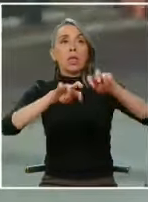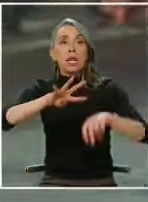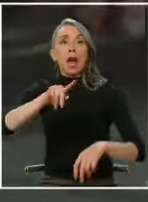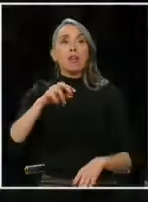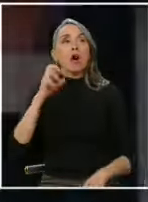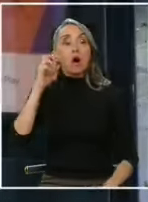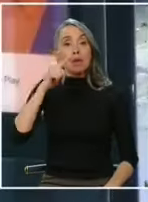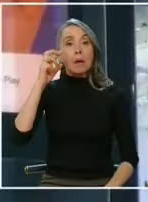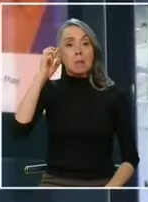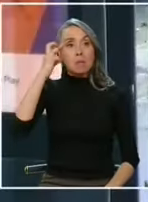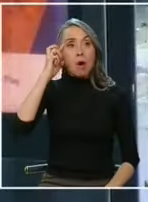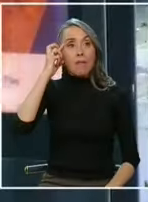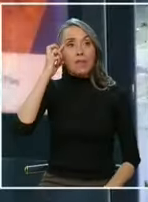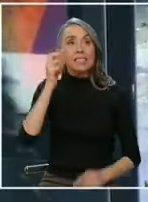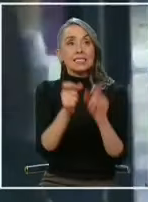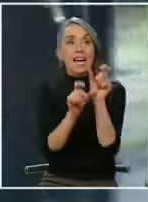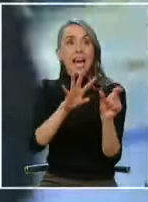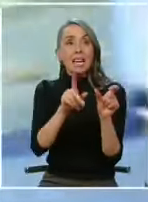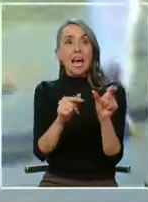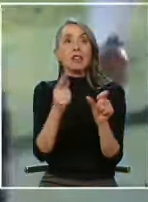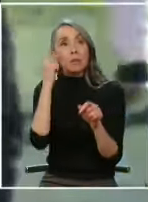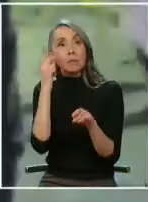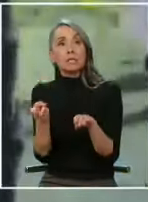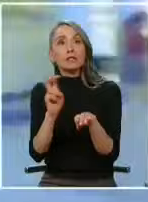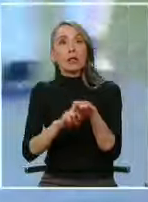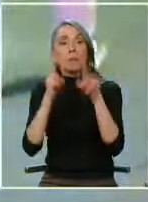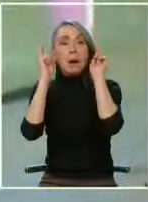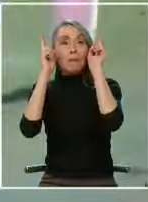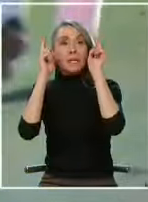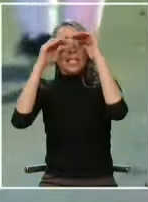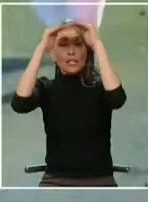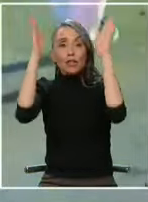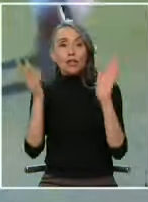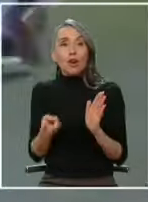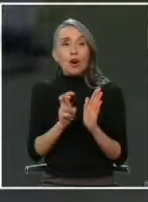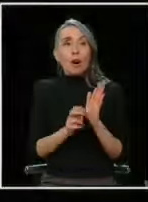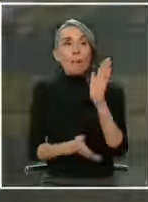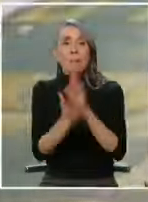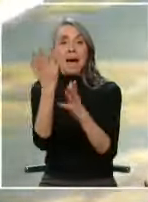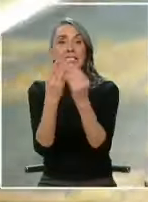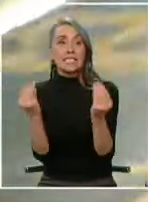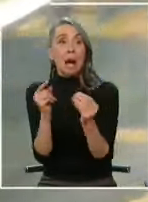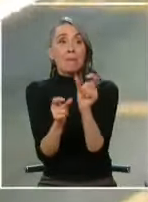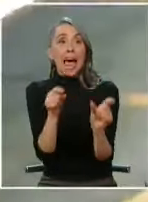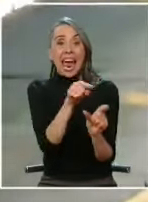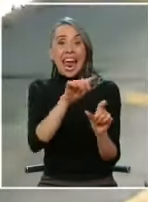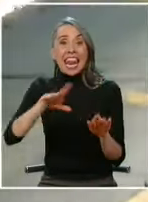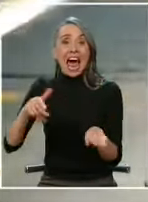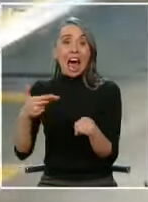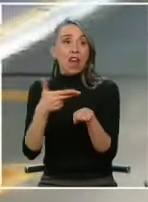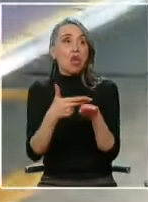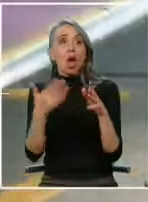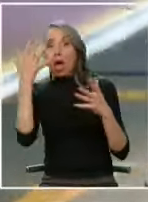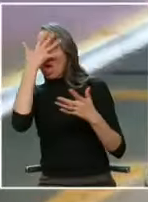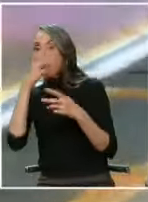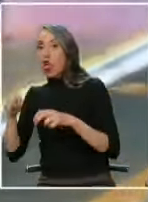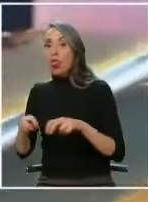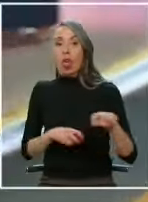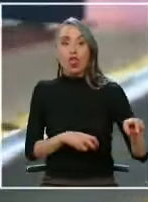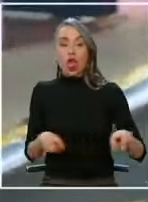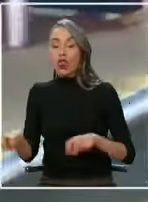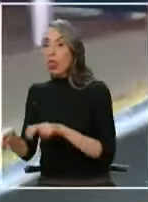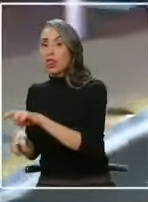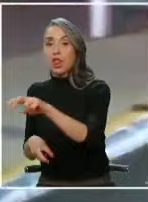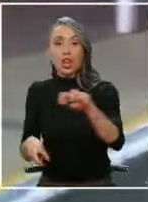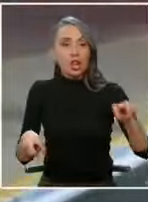de Providencia al parecer iban a tomar una micro en el paradero para escapar pero se veían desorientados en